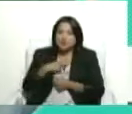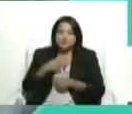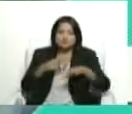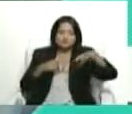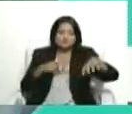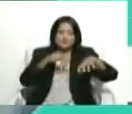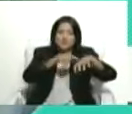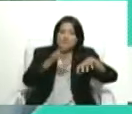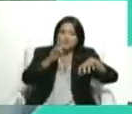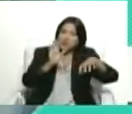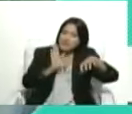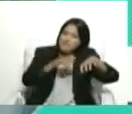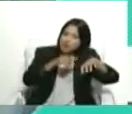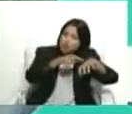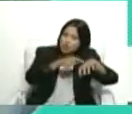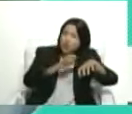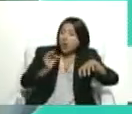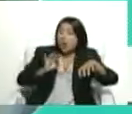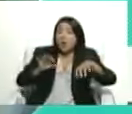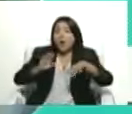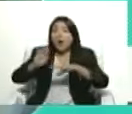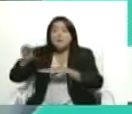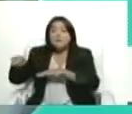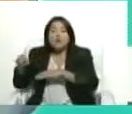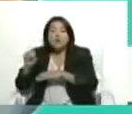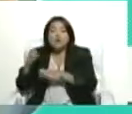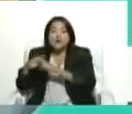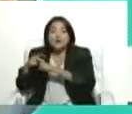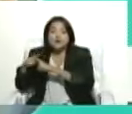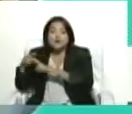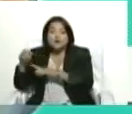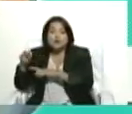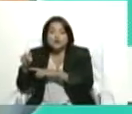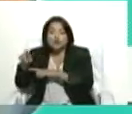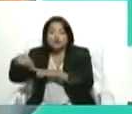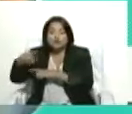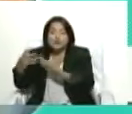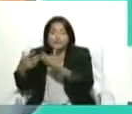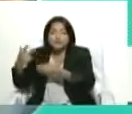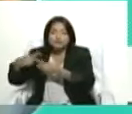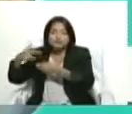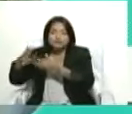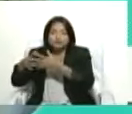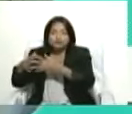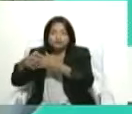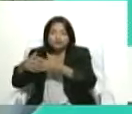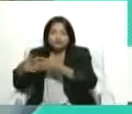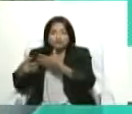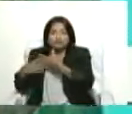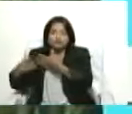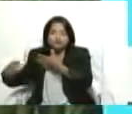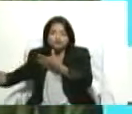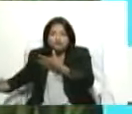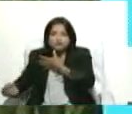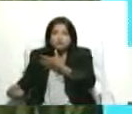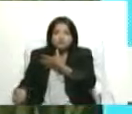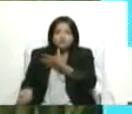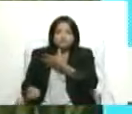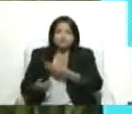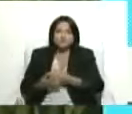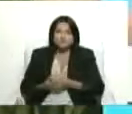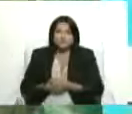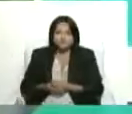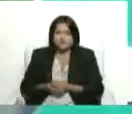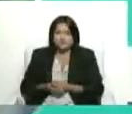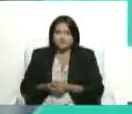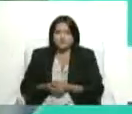el planteamiento constitucional que hay ante la agresión de una transnacional petrolera. Una transnacional